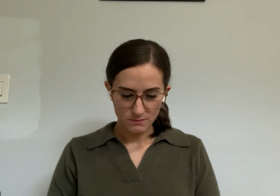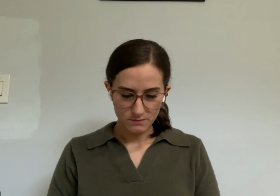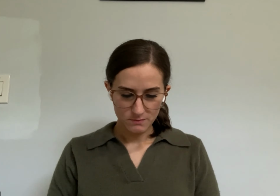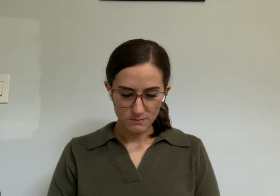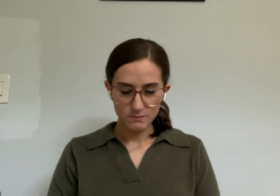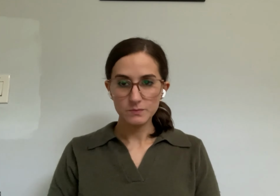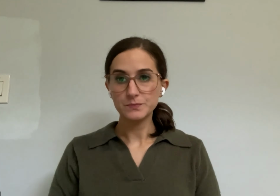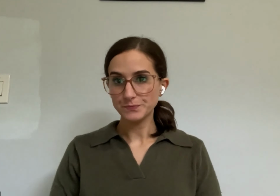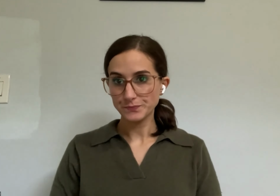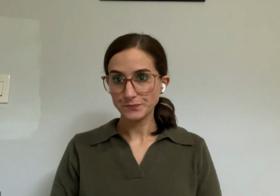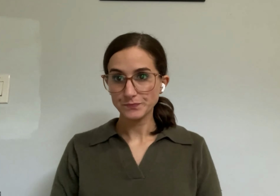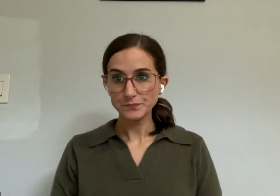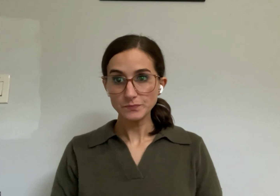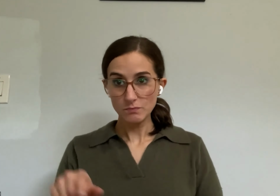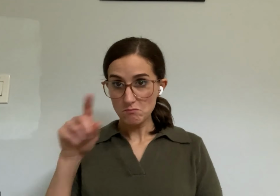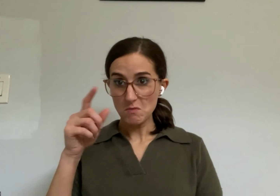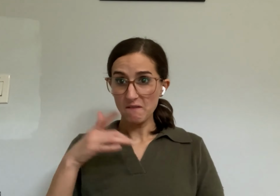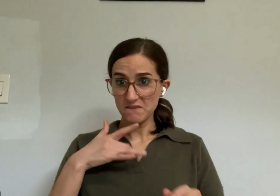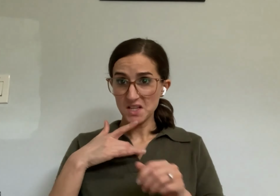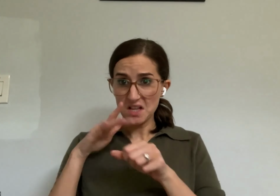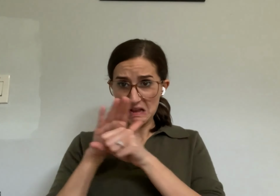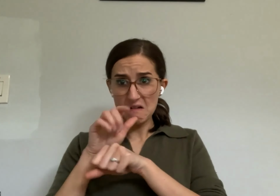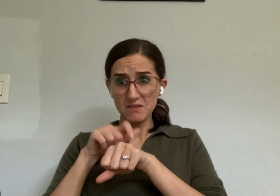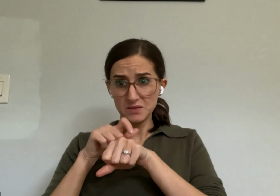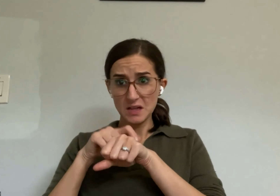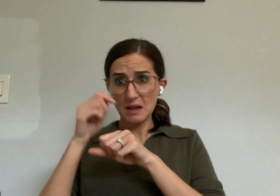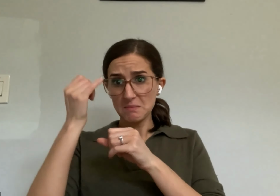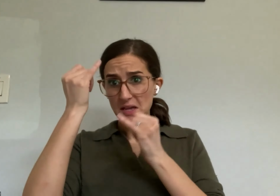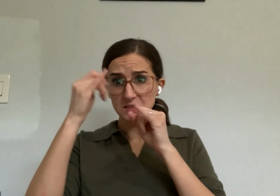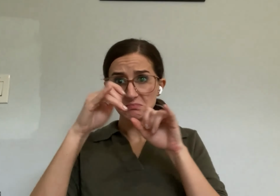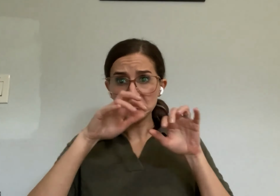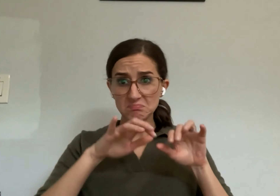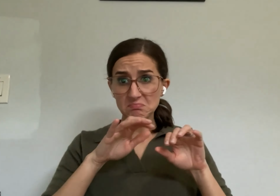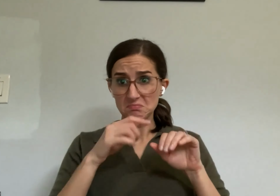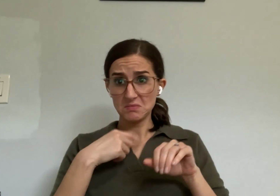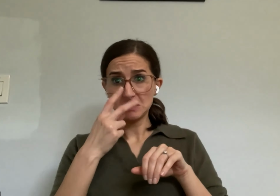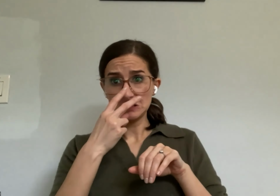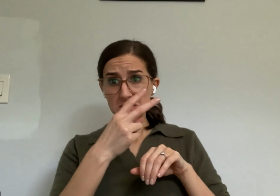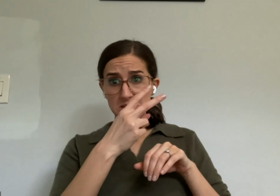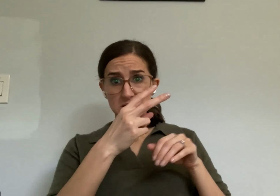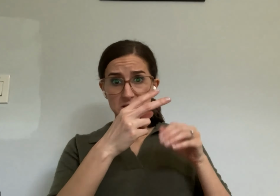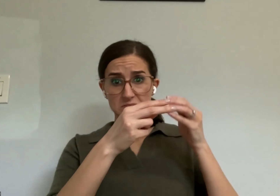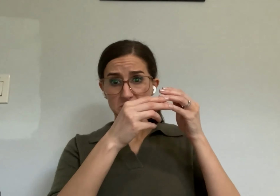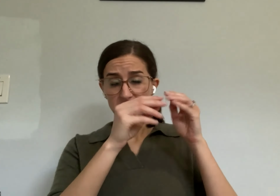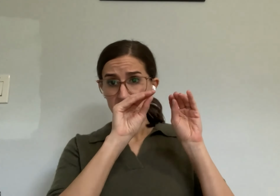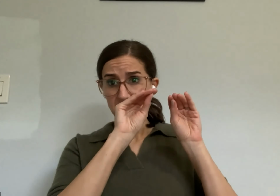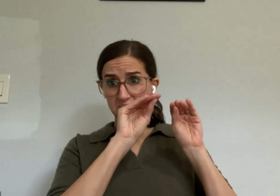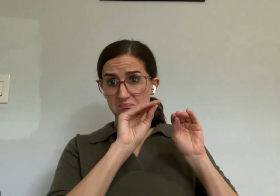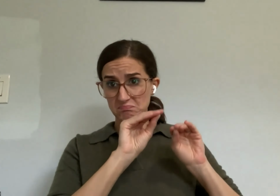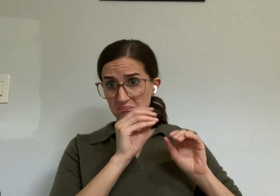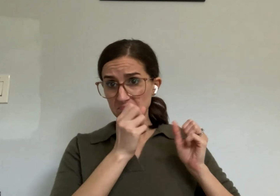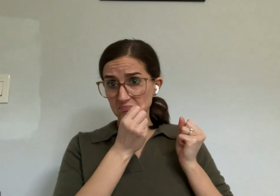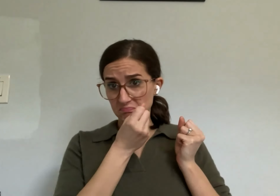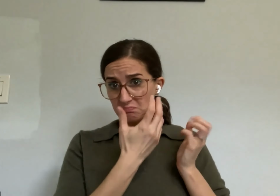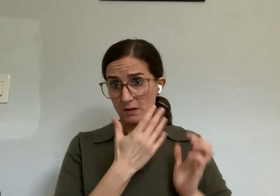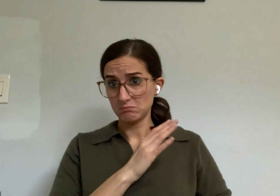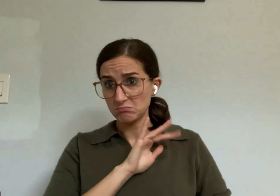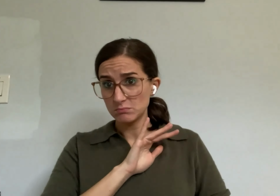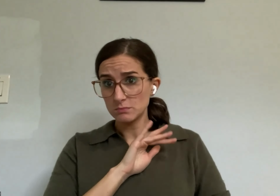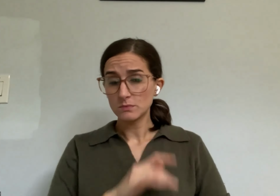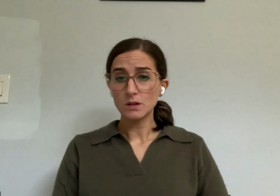Okay, does everyone feel like they had enough time? It looks like there's a lot of great ideas added there. Parece que muchas ideas muy